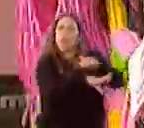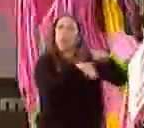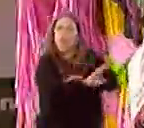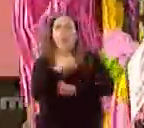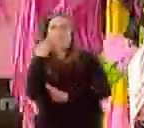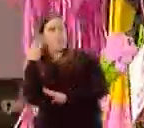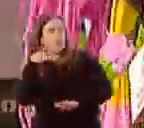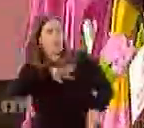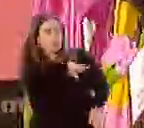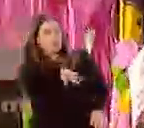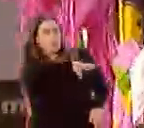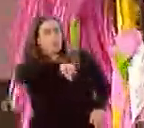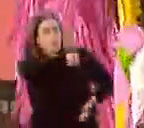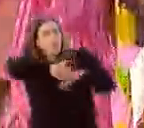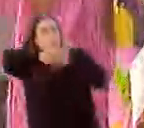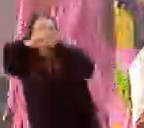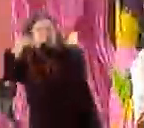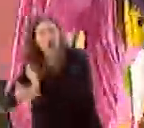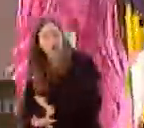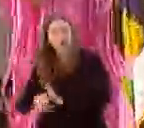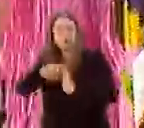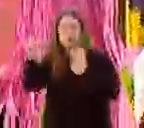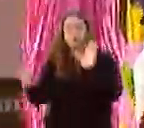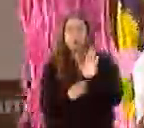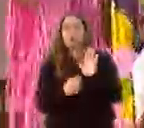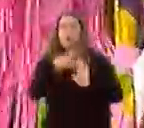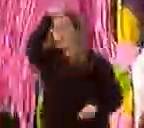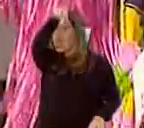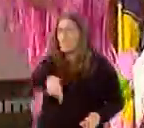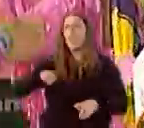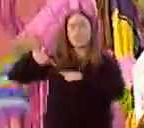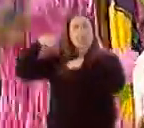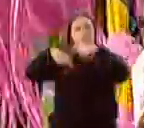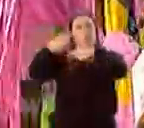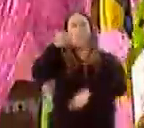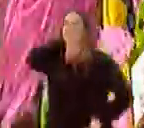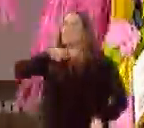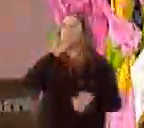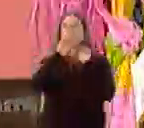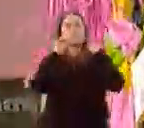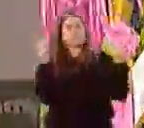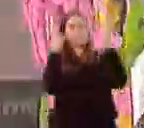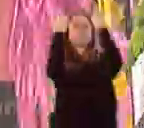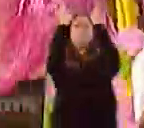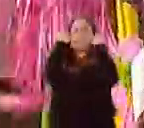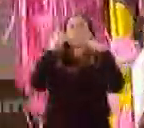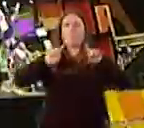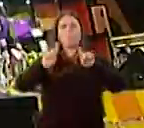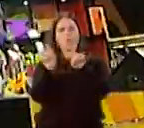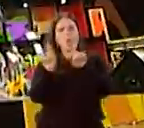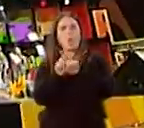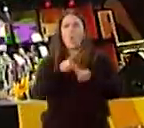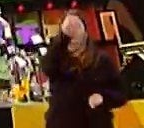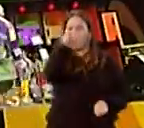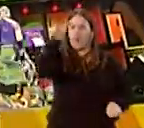murieron aquí donde día clave callamos y somos estamos de tanto